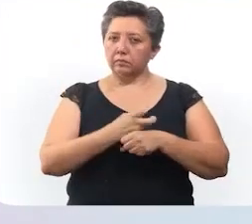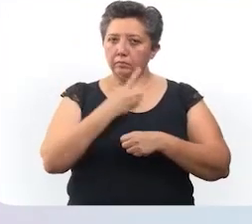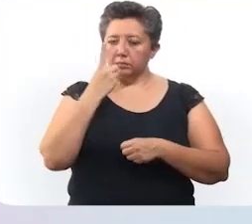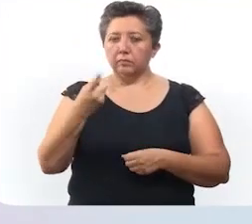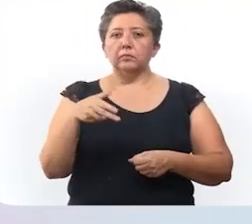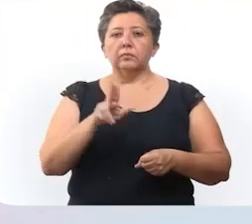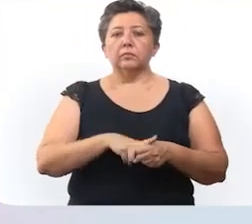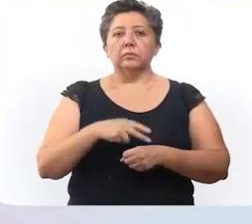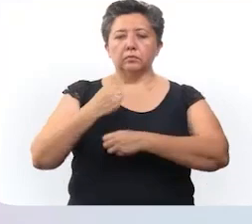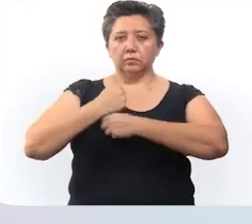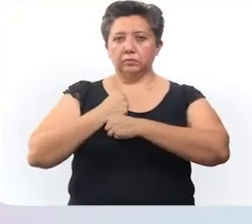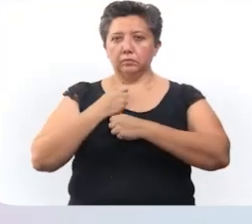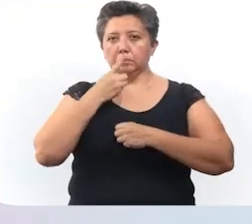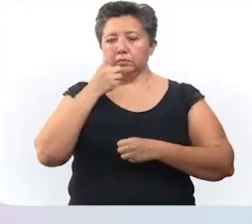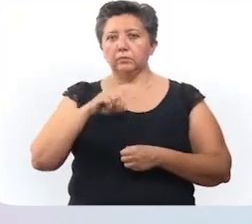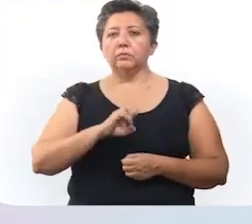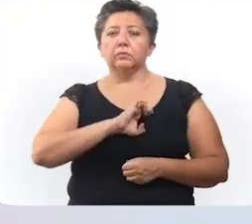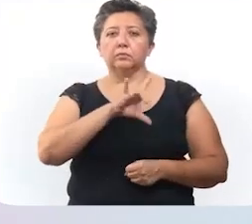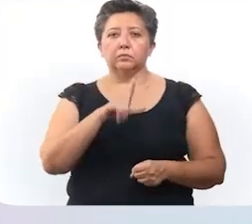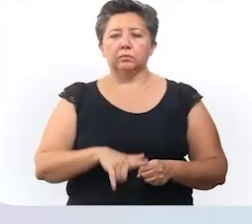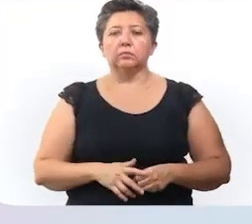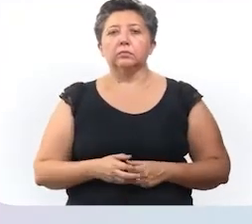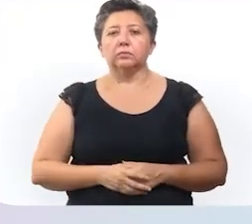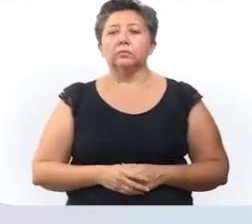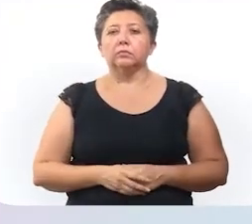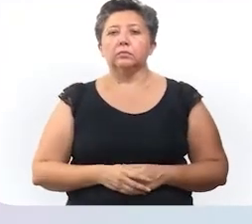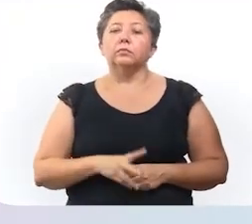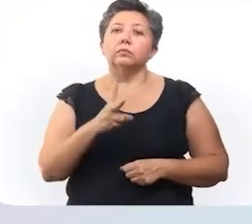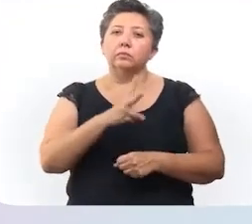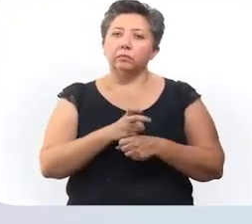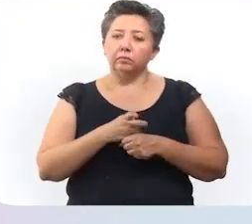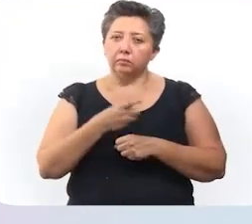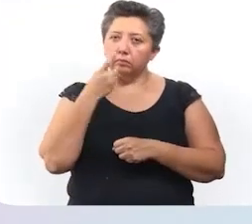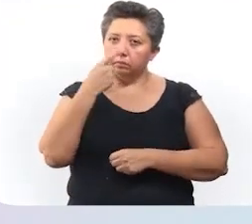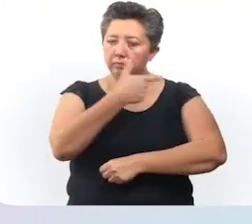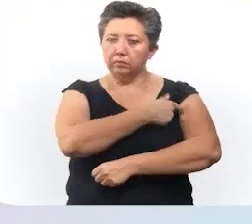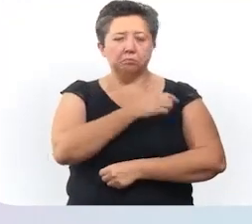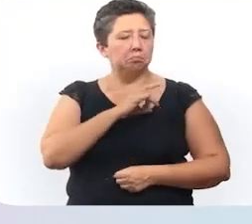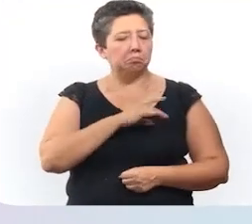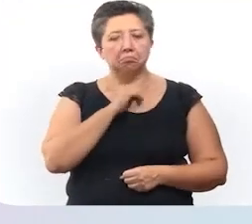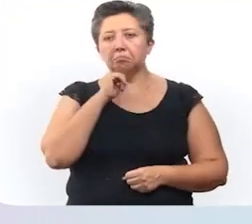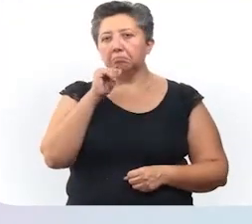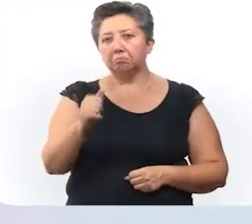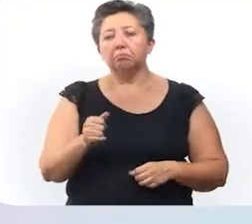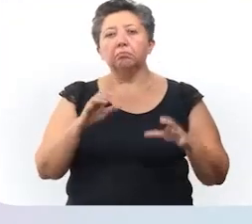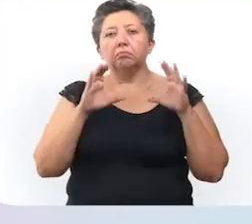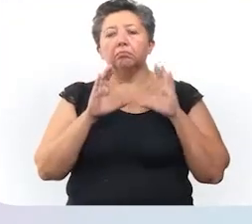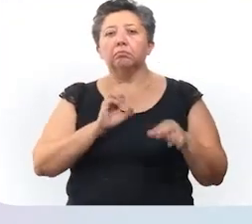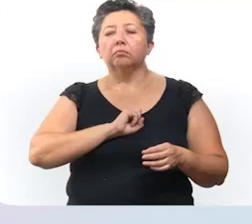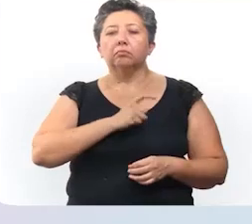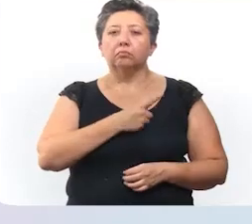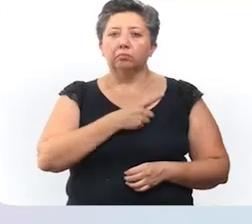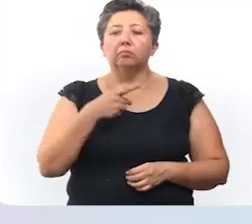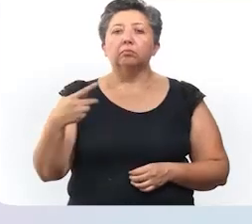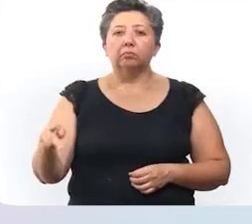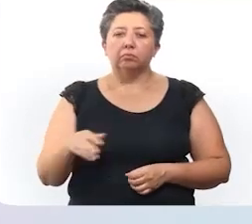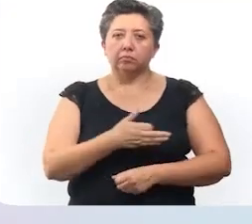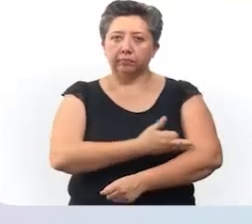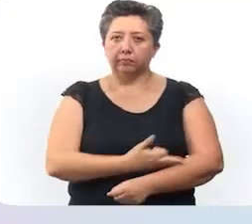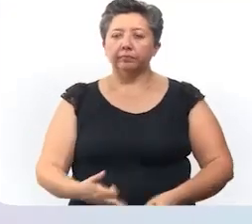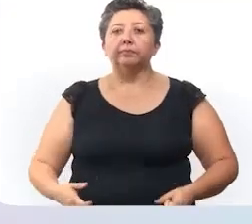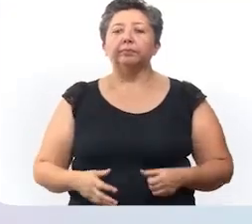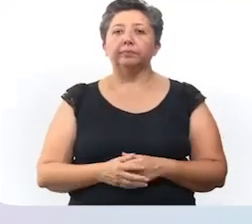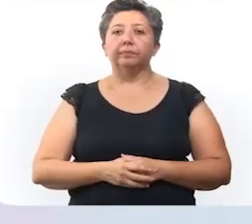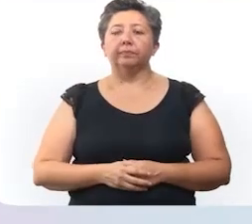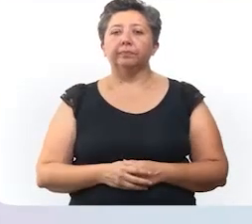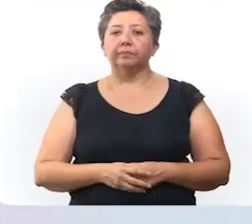dosis en el Hospital Militar Regional de Especialidades. Los invitamos a vacunarse sin temor para proteger nuestra salud y la de nuestras